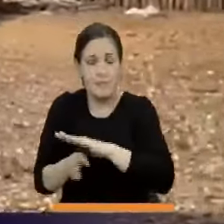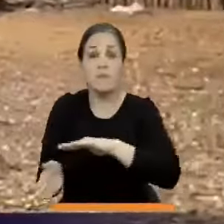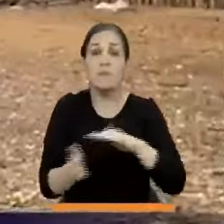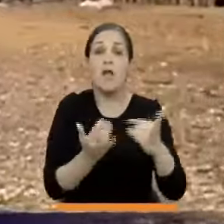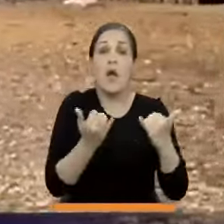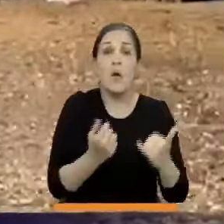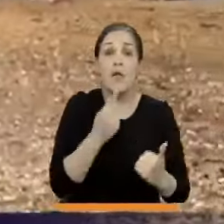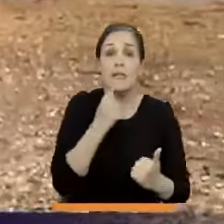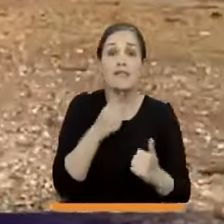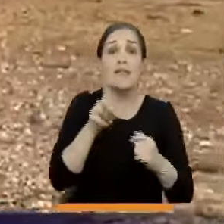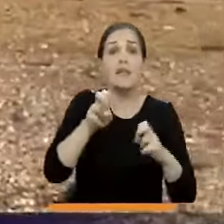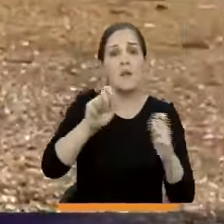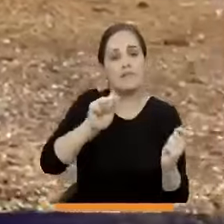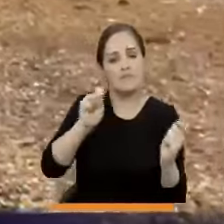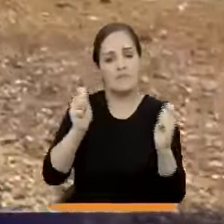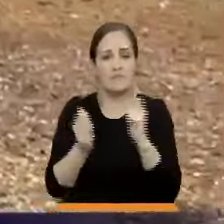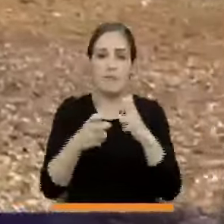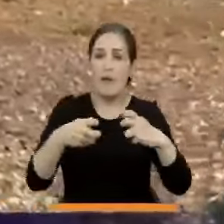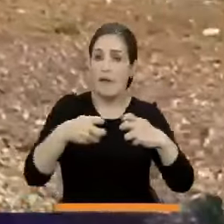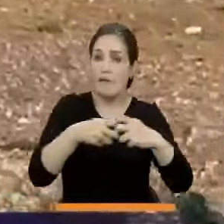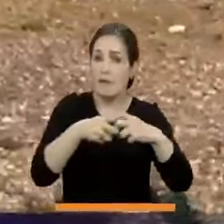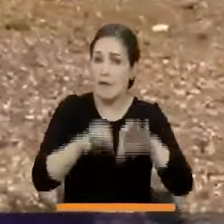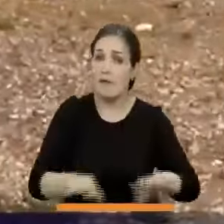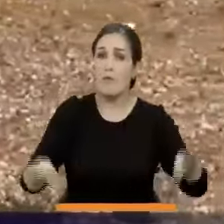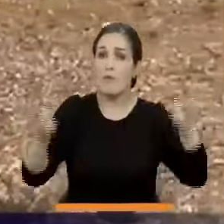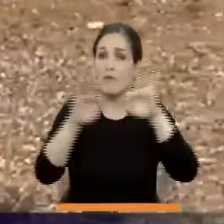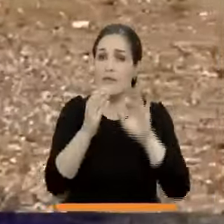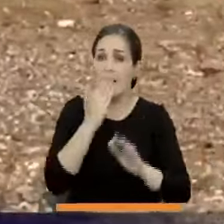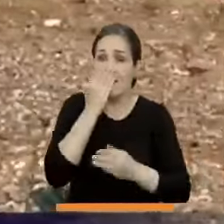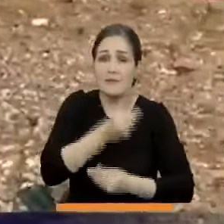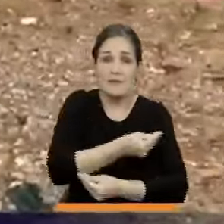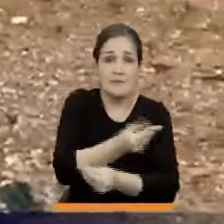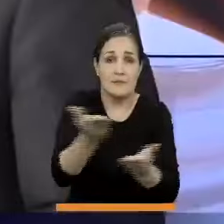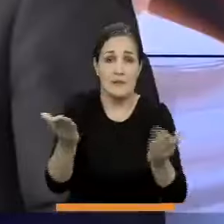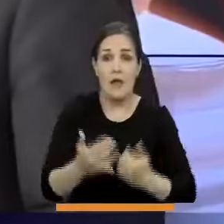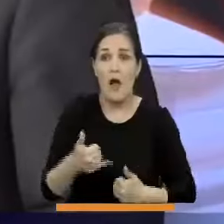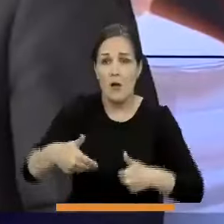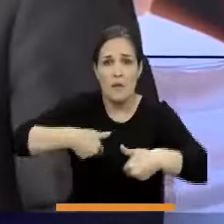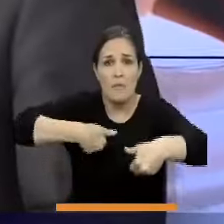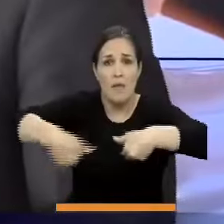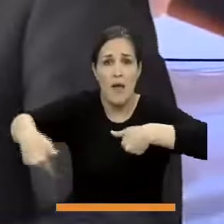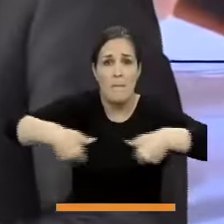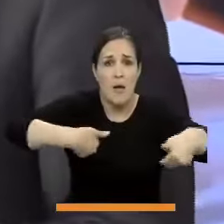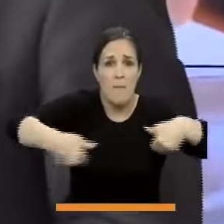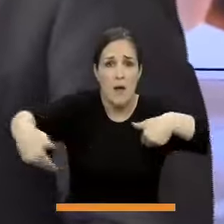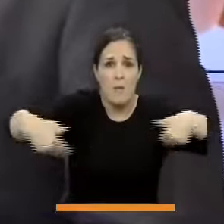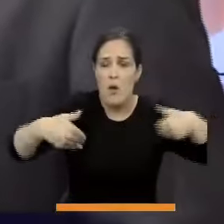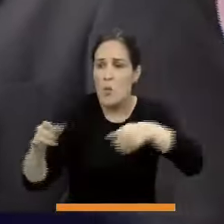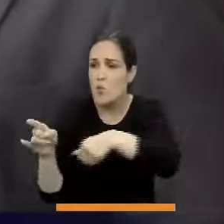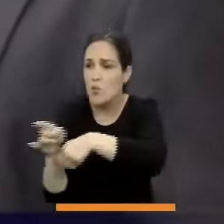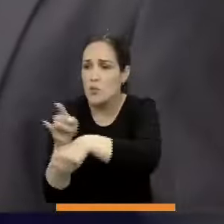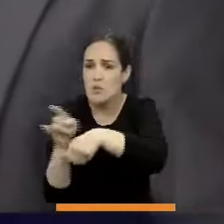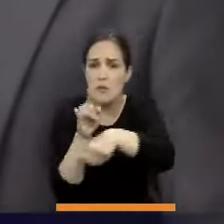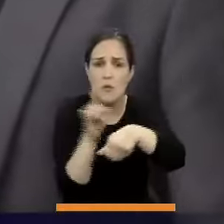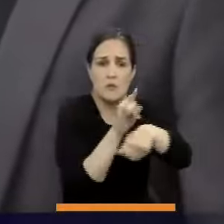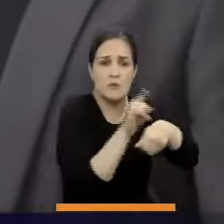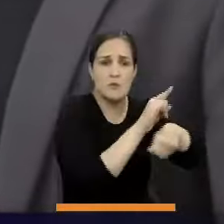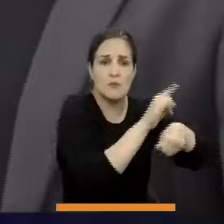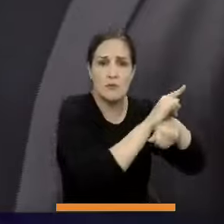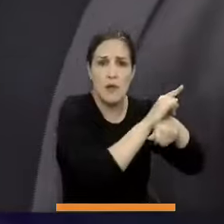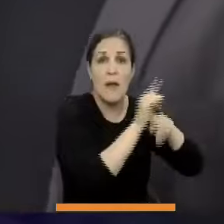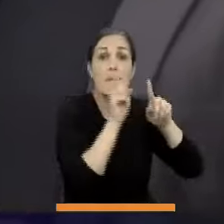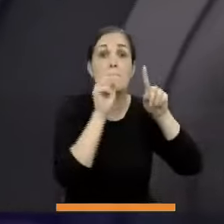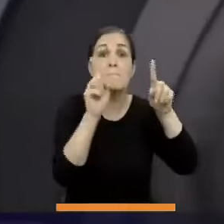el abastecimiento de gas en el territorio nacional. Los escenarios de demanda siempre se contemplan como si no estuviéramos haciendo nada en